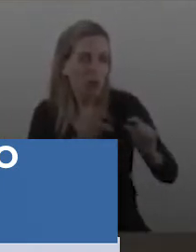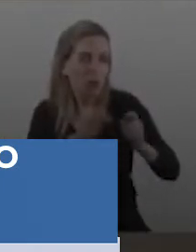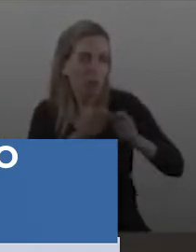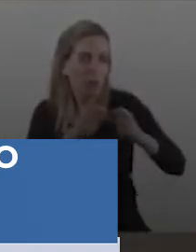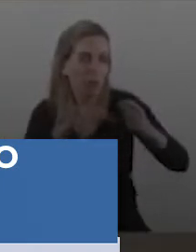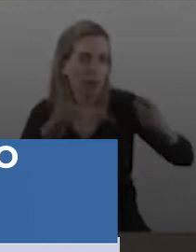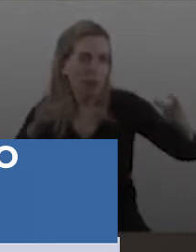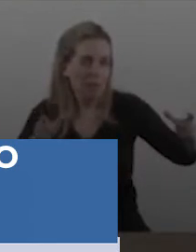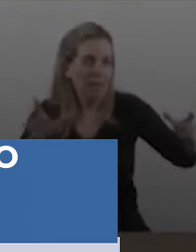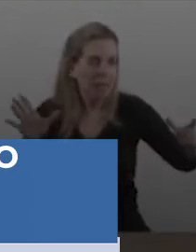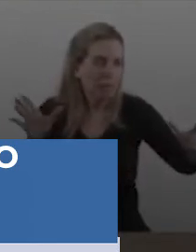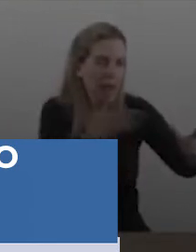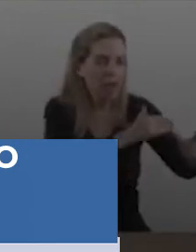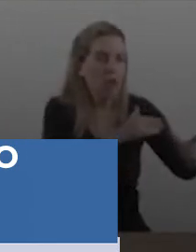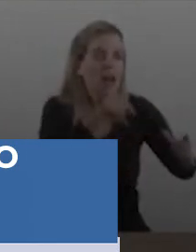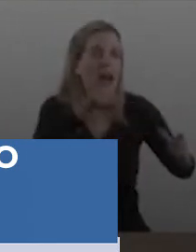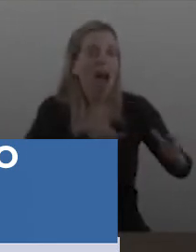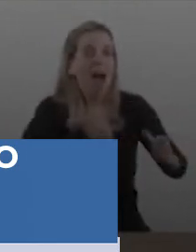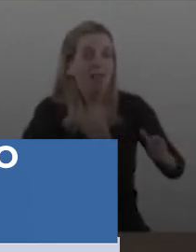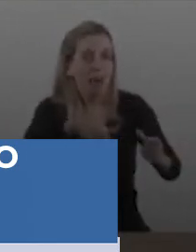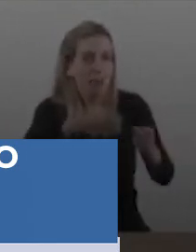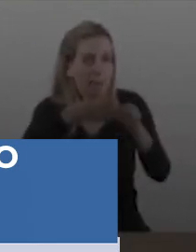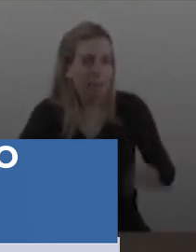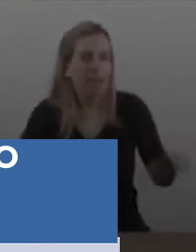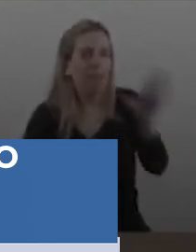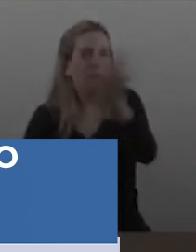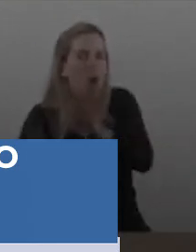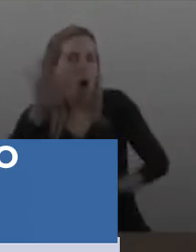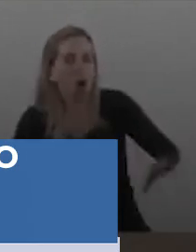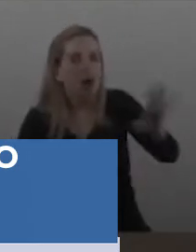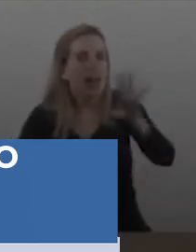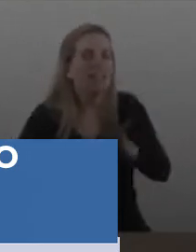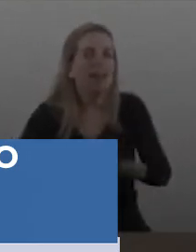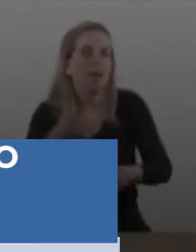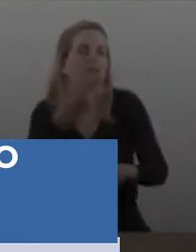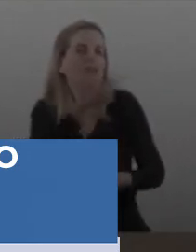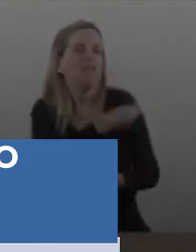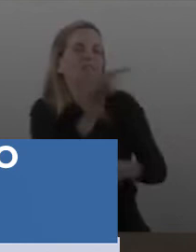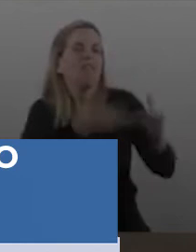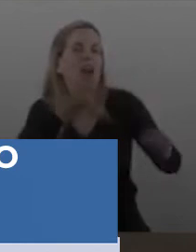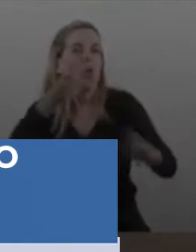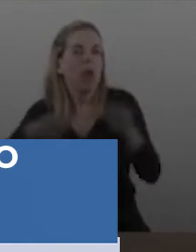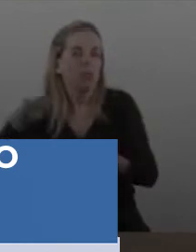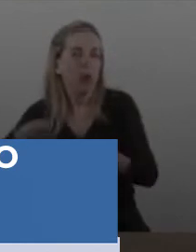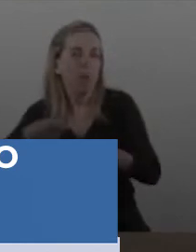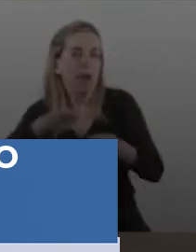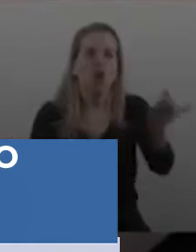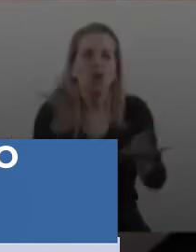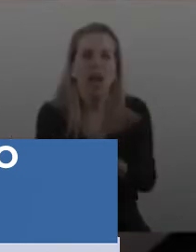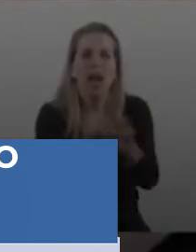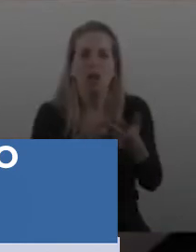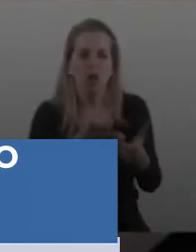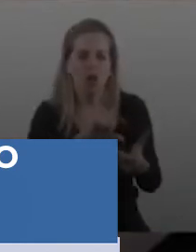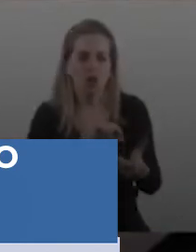Y ahora ya estamos empezando a organizar la vacunación de los más jóvenes y esperemos que